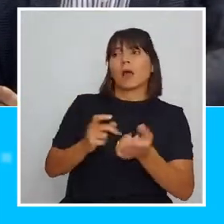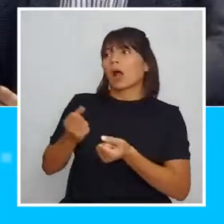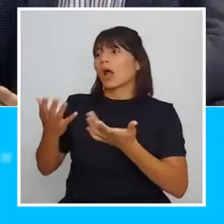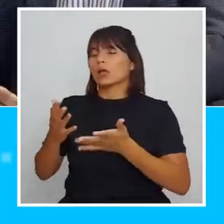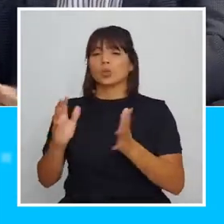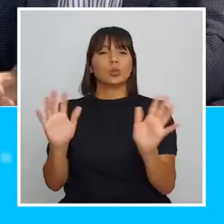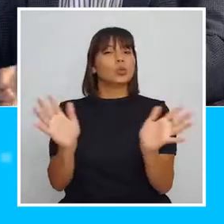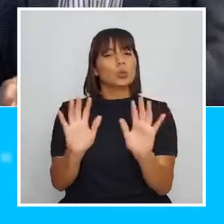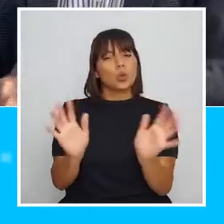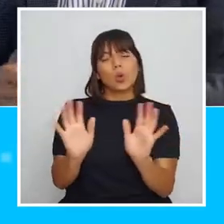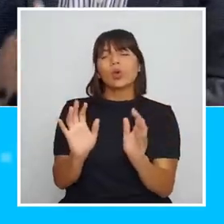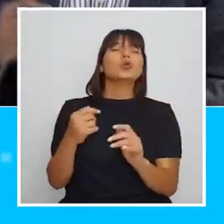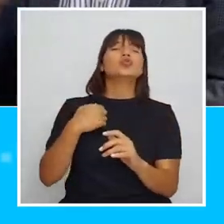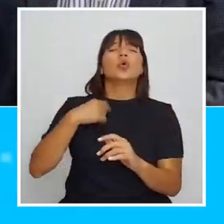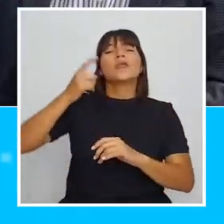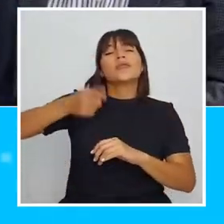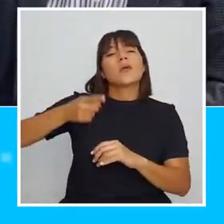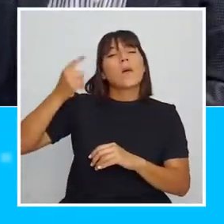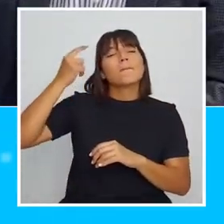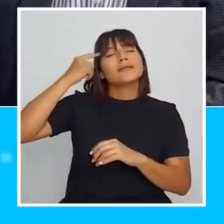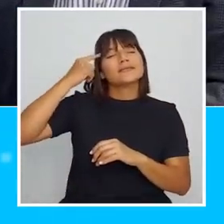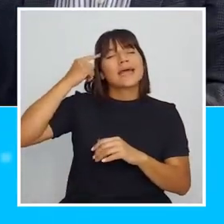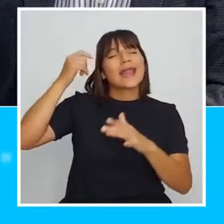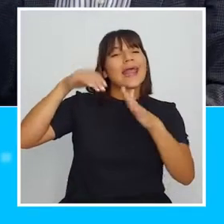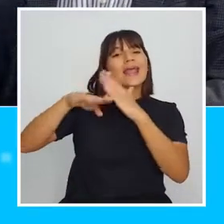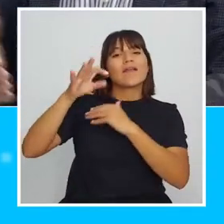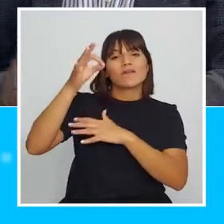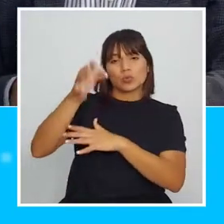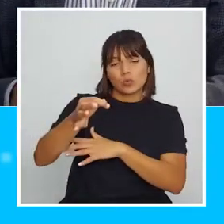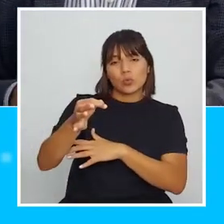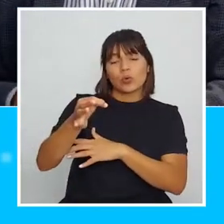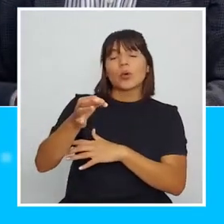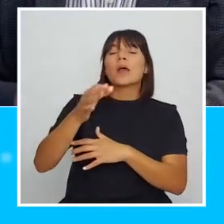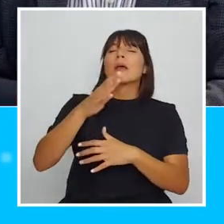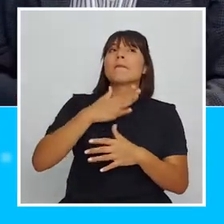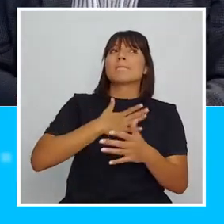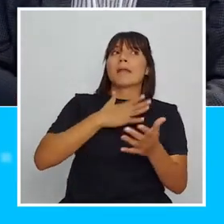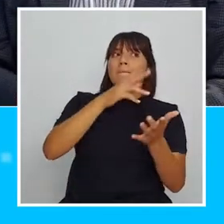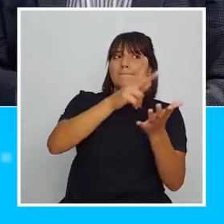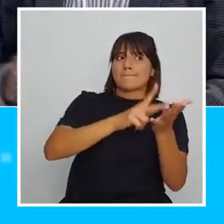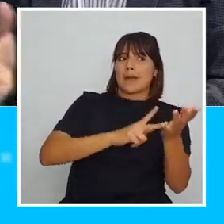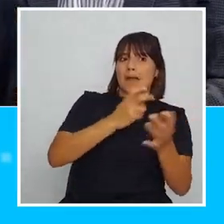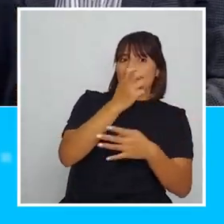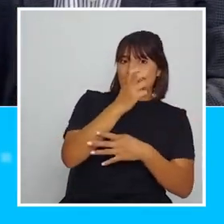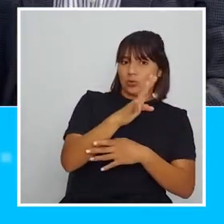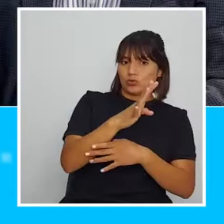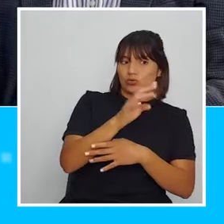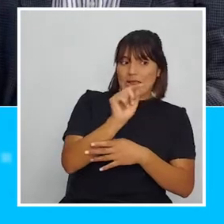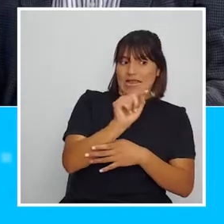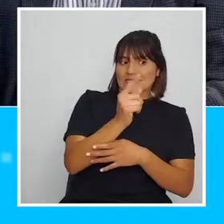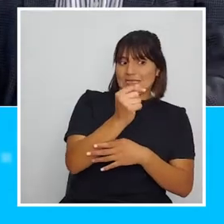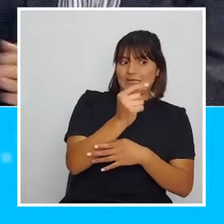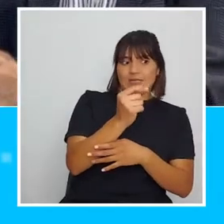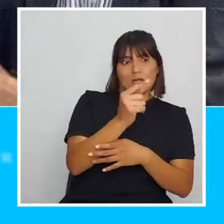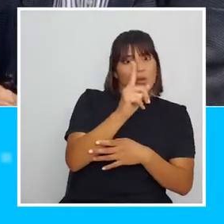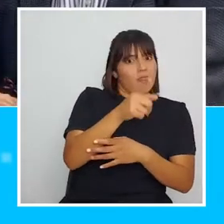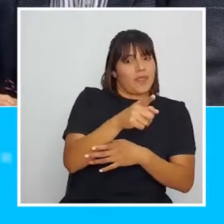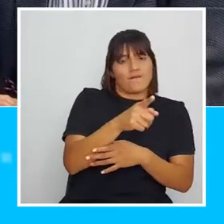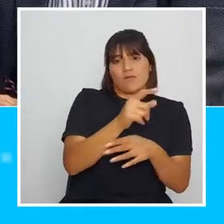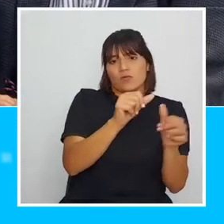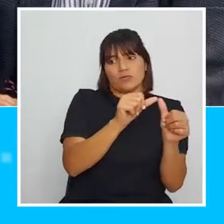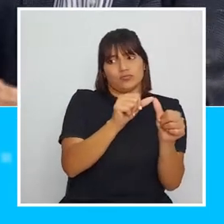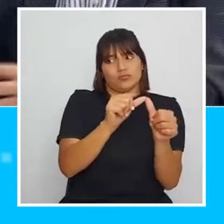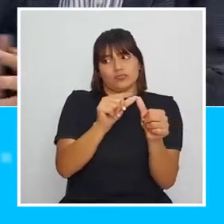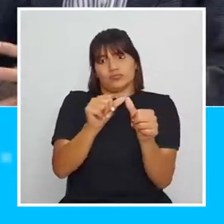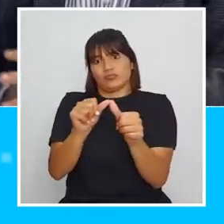de, primero que todo, en el tiempo. O sea, yo recibo la plata el 14 y me tiene que durar hasta el 28. Recibo el 28 y